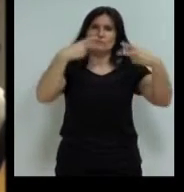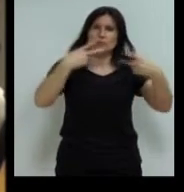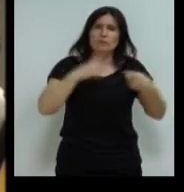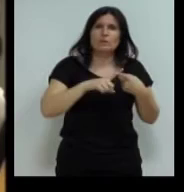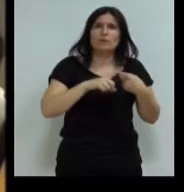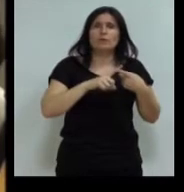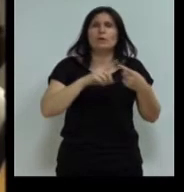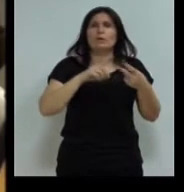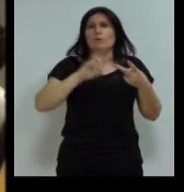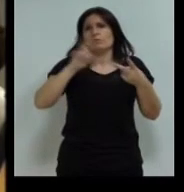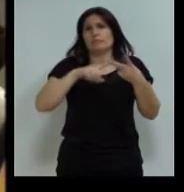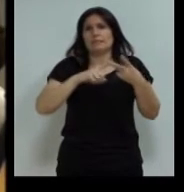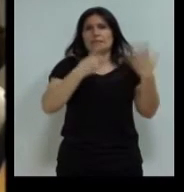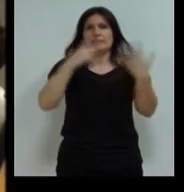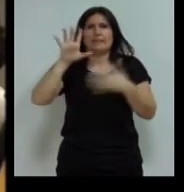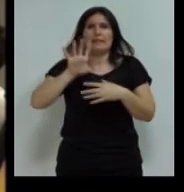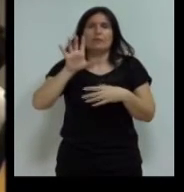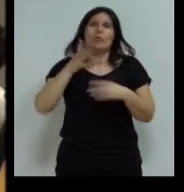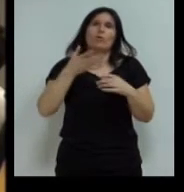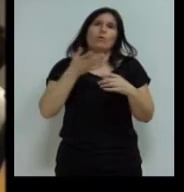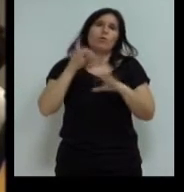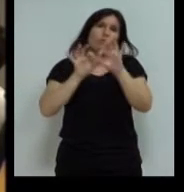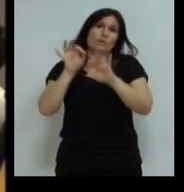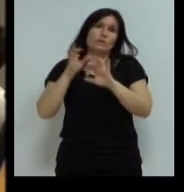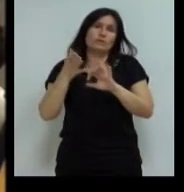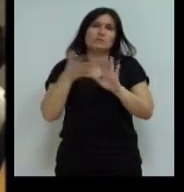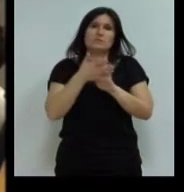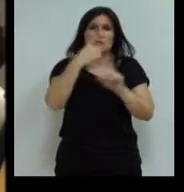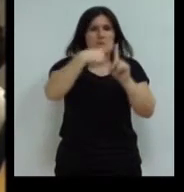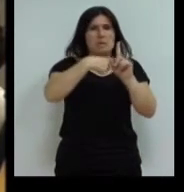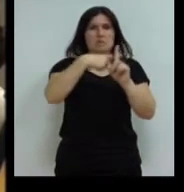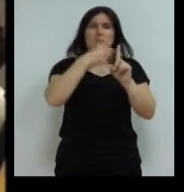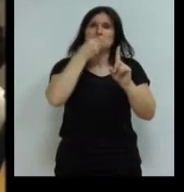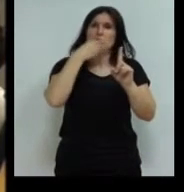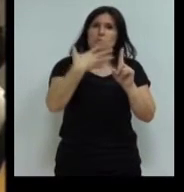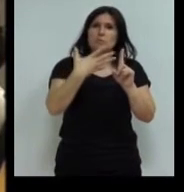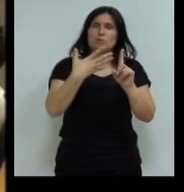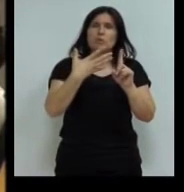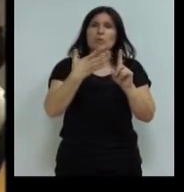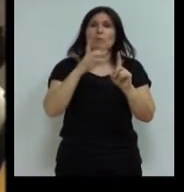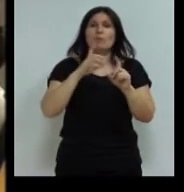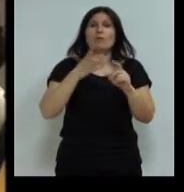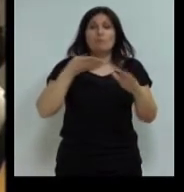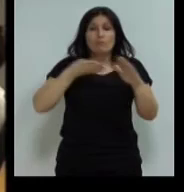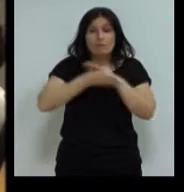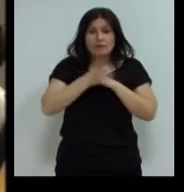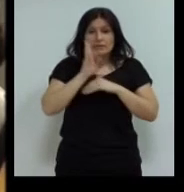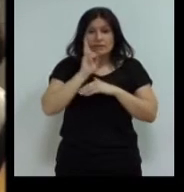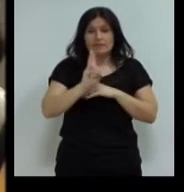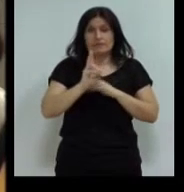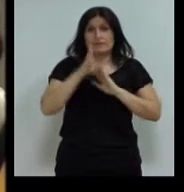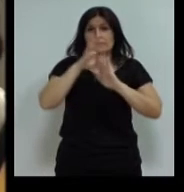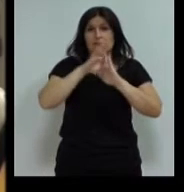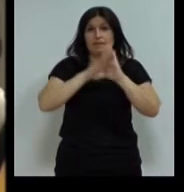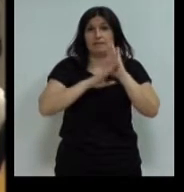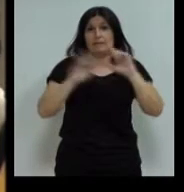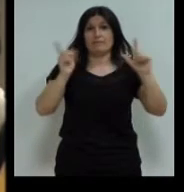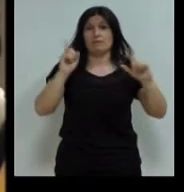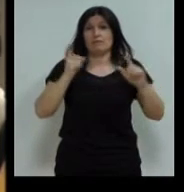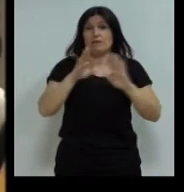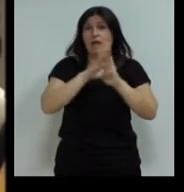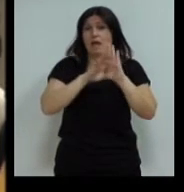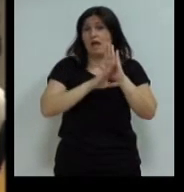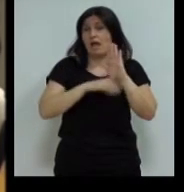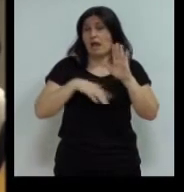privada es un 65%. Bueno, más o menos están en unos niveles. Te vas a su televisión a la carta, no hay nada subtitulado. Claro, cuando ya tienen los subtítulos